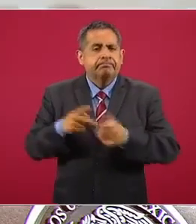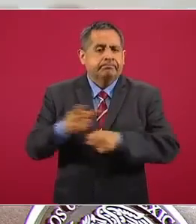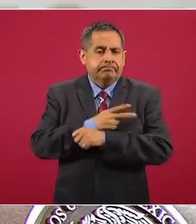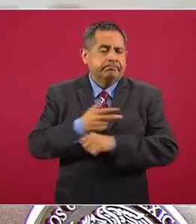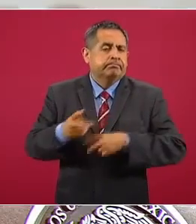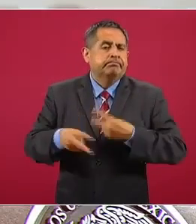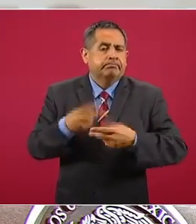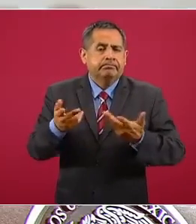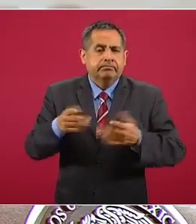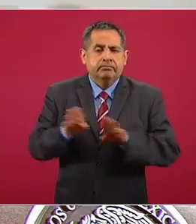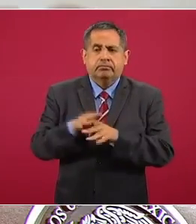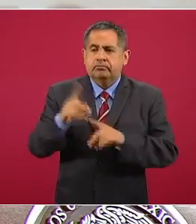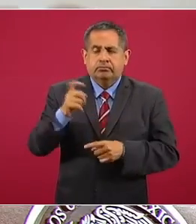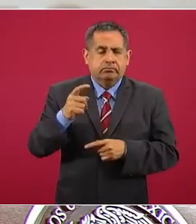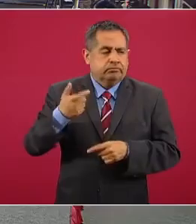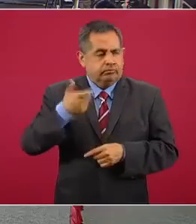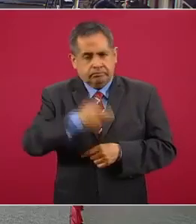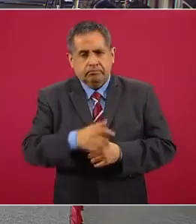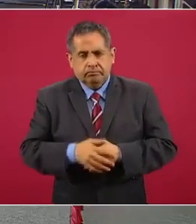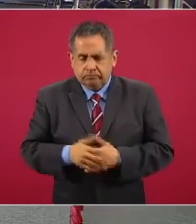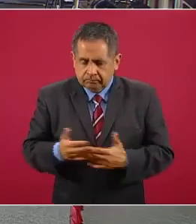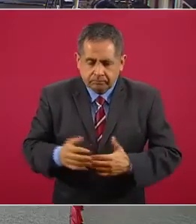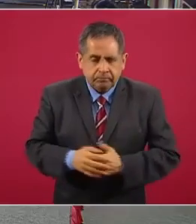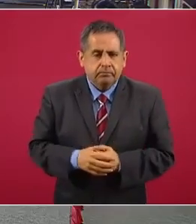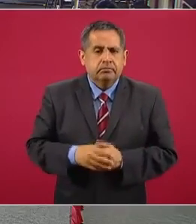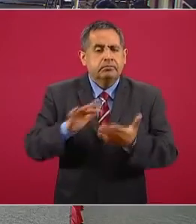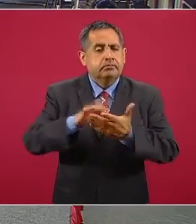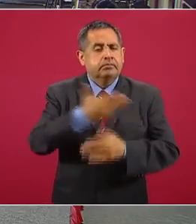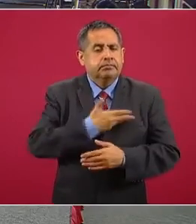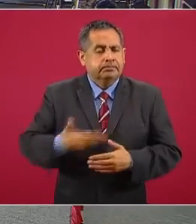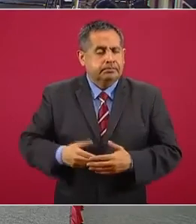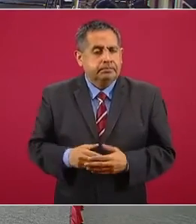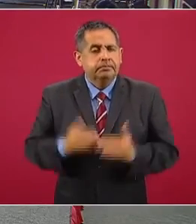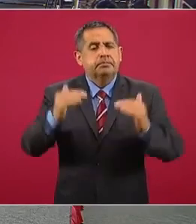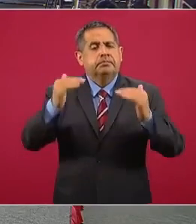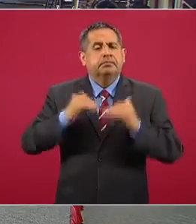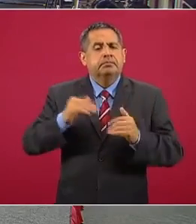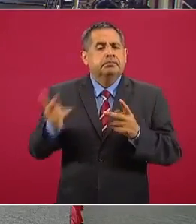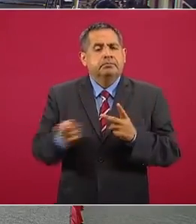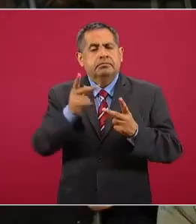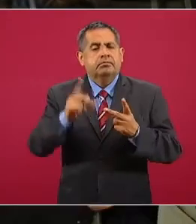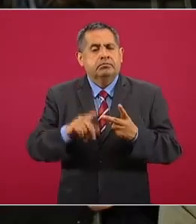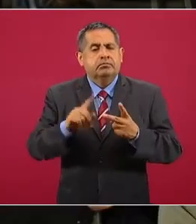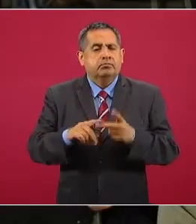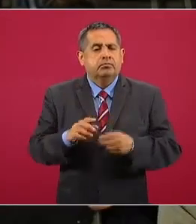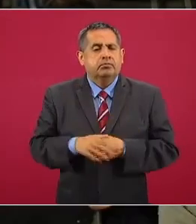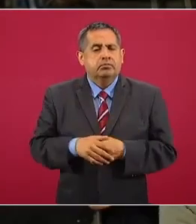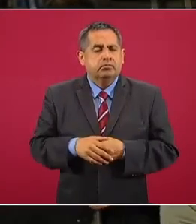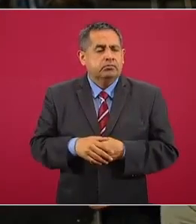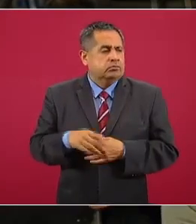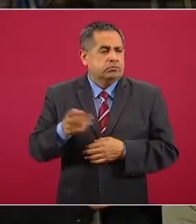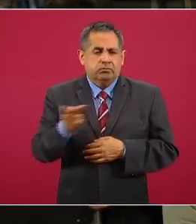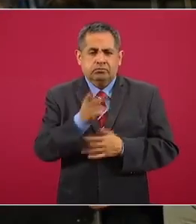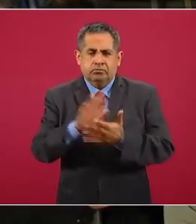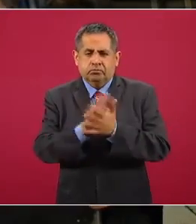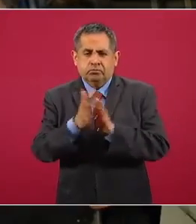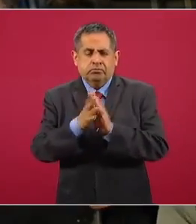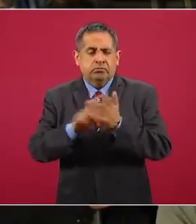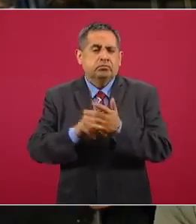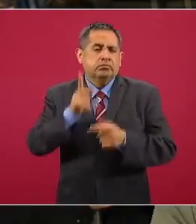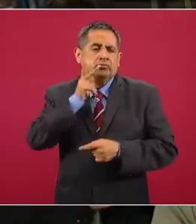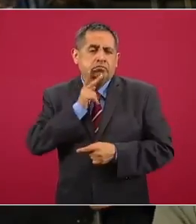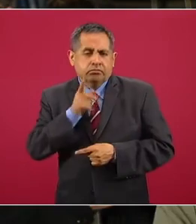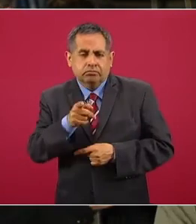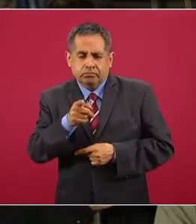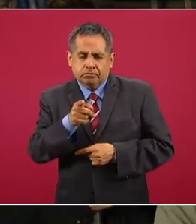está lo del cobro del agua. Perfecto. Muchas gracias, presidente. Y en otra pregunta, existió un contubernio entre funcionarios de Pemex,